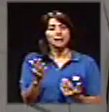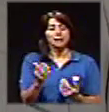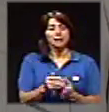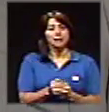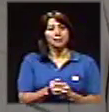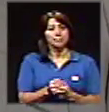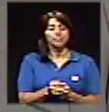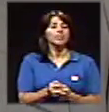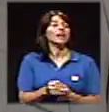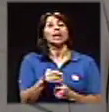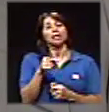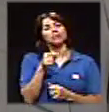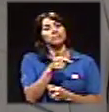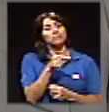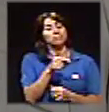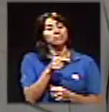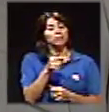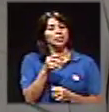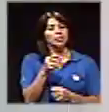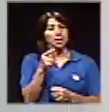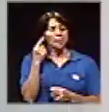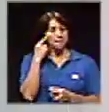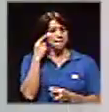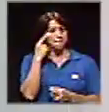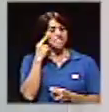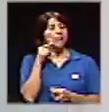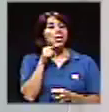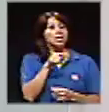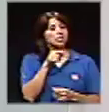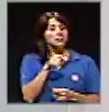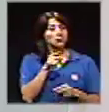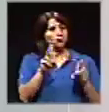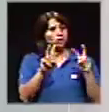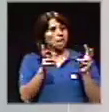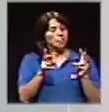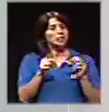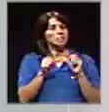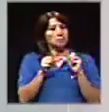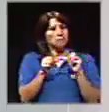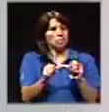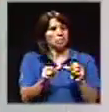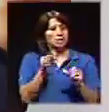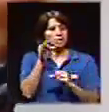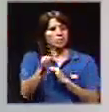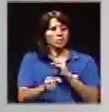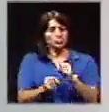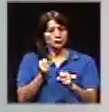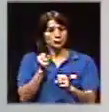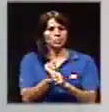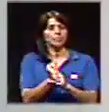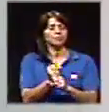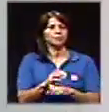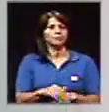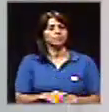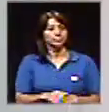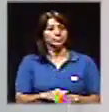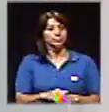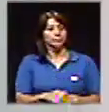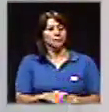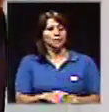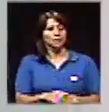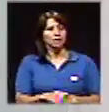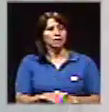esas reflexiones y esos temas continuarán un poco hacia el año 14 de este siglo,